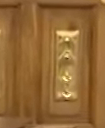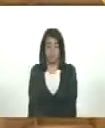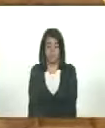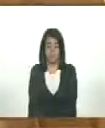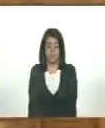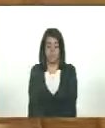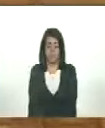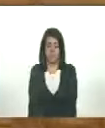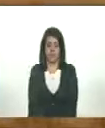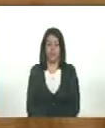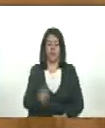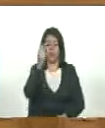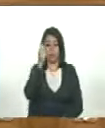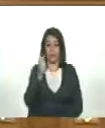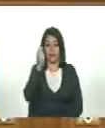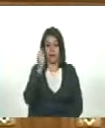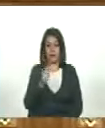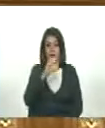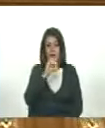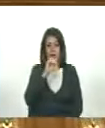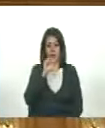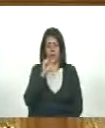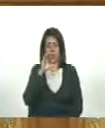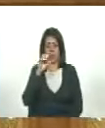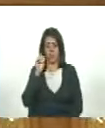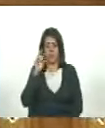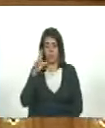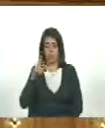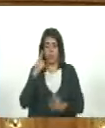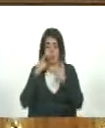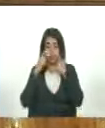Le damos derecho de palabra al diputado Óscar Ronderos.